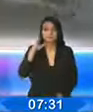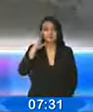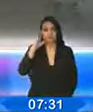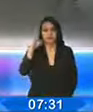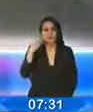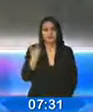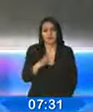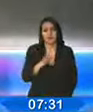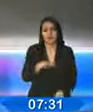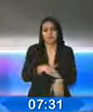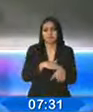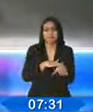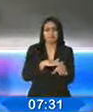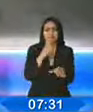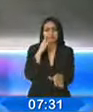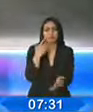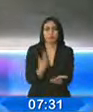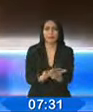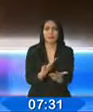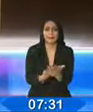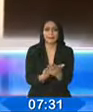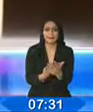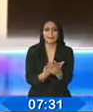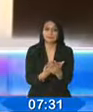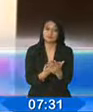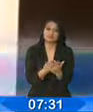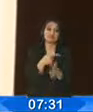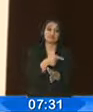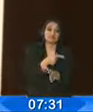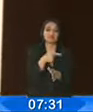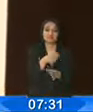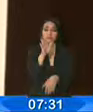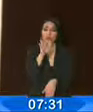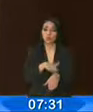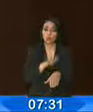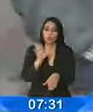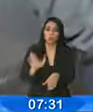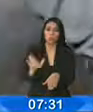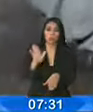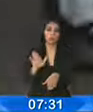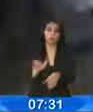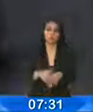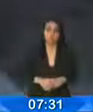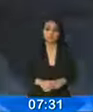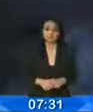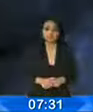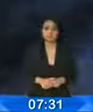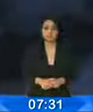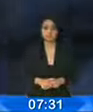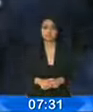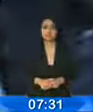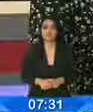elementos suficientes que supuestamente los incriminarían en el homicidio. En Quito informó Iván Casamen.